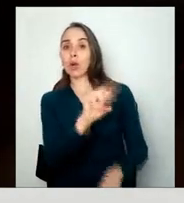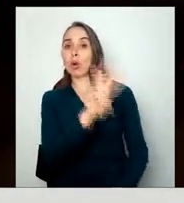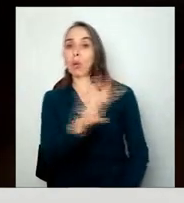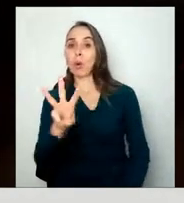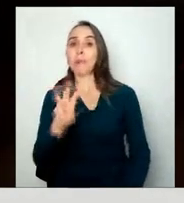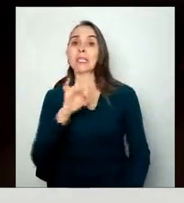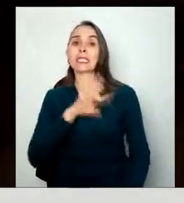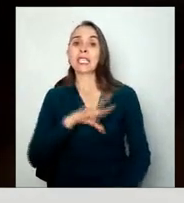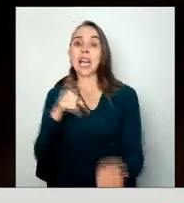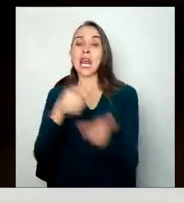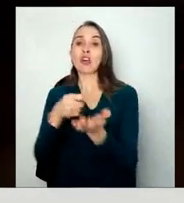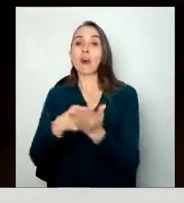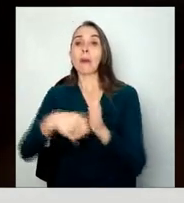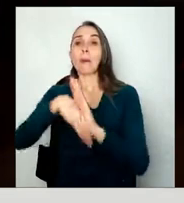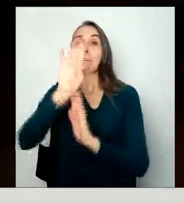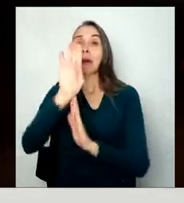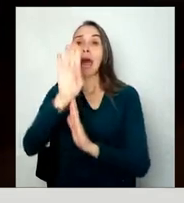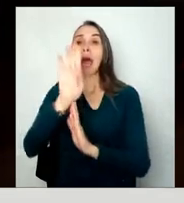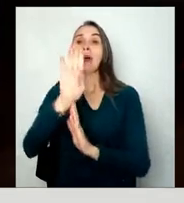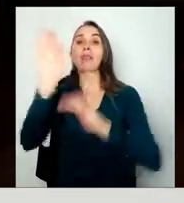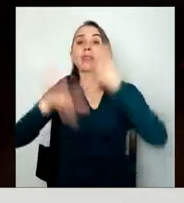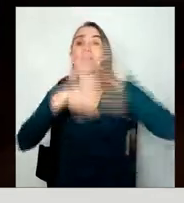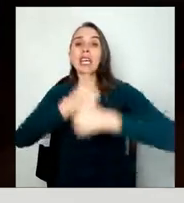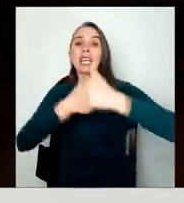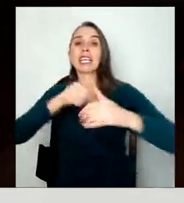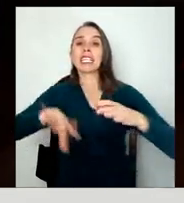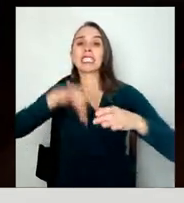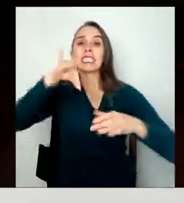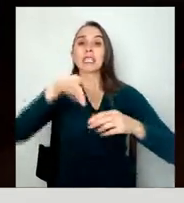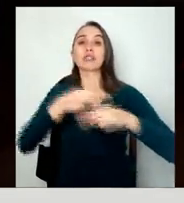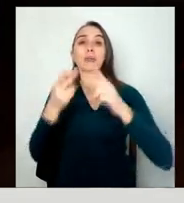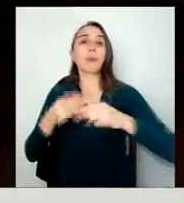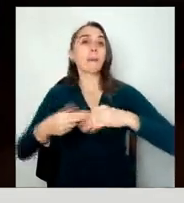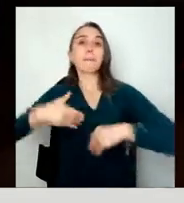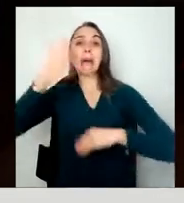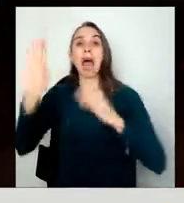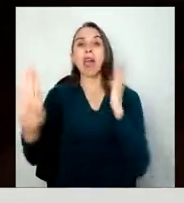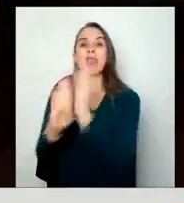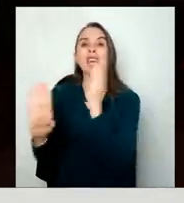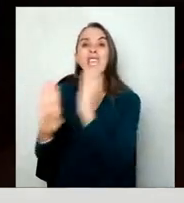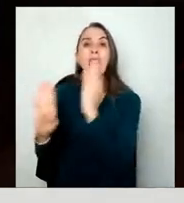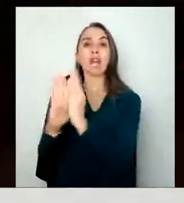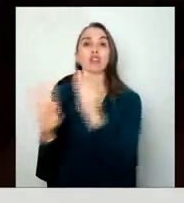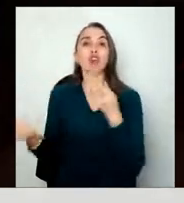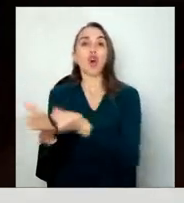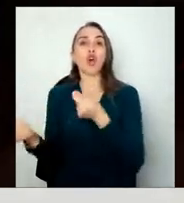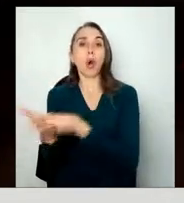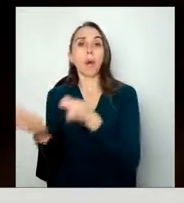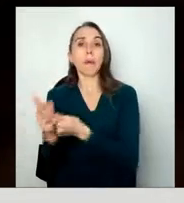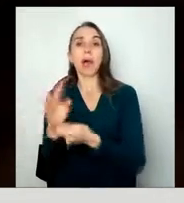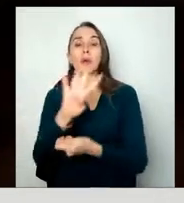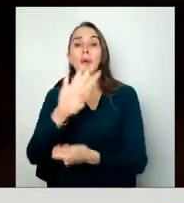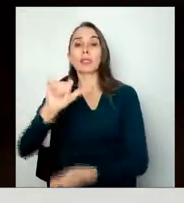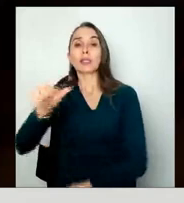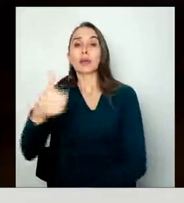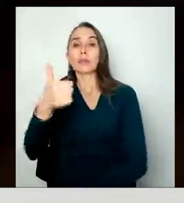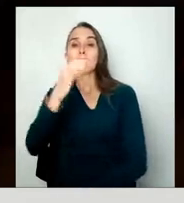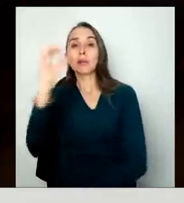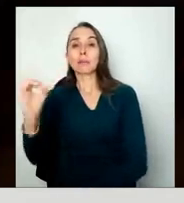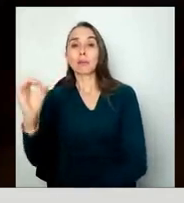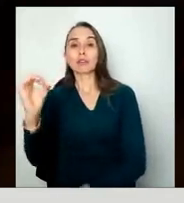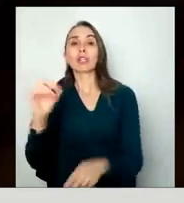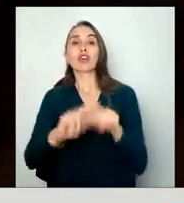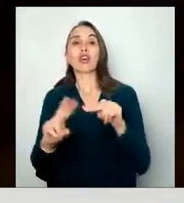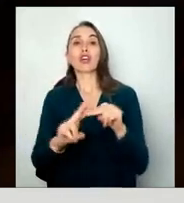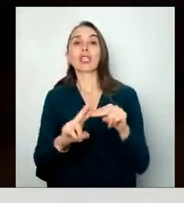superó el número de licitaciones públicas tanto así que este tipo de operación abarcó el 46,6% de las acciones efectuadas por